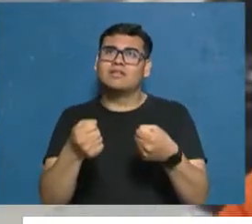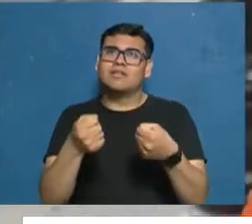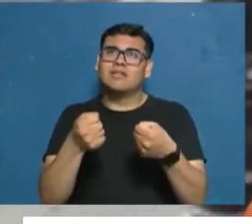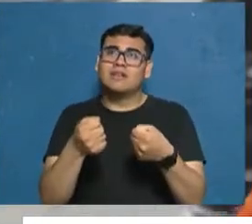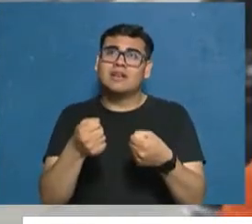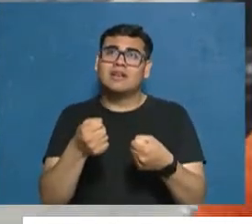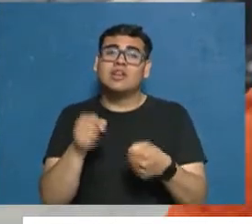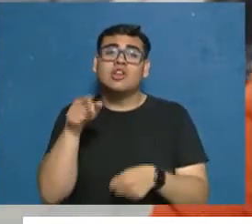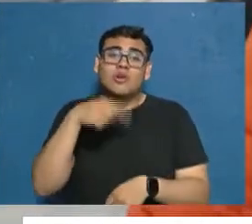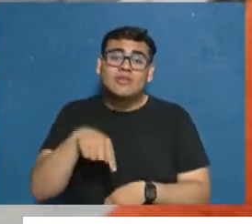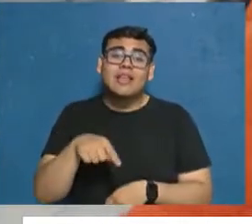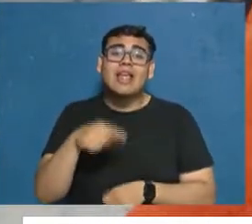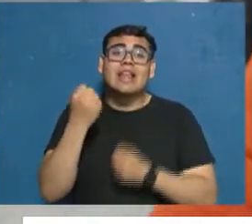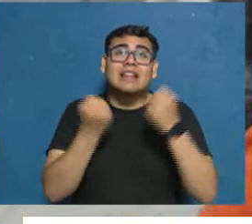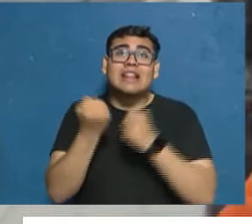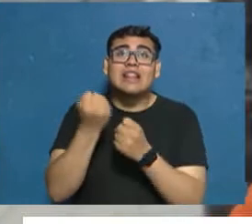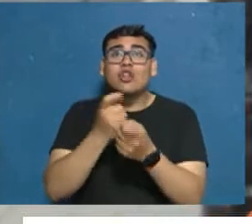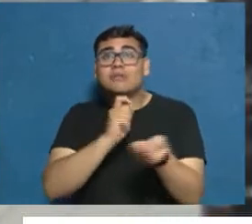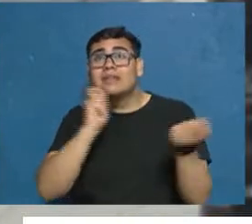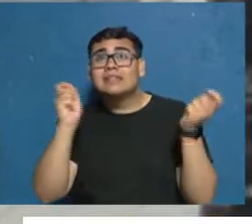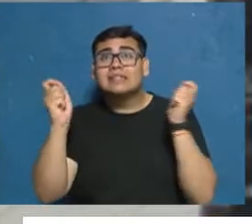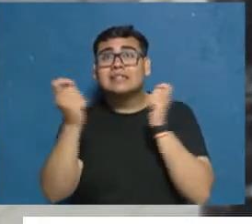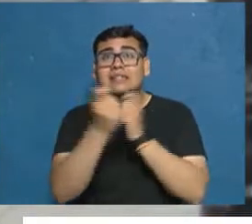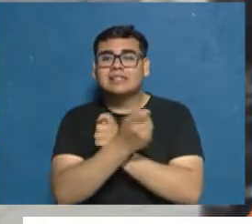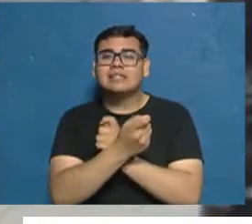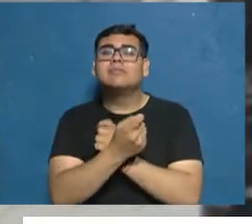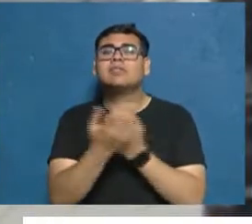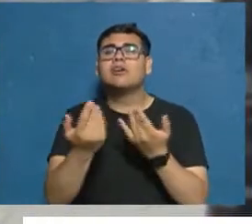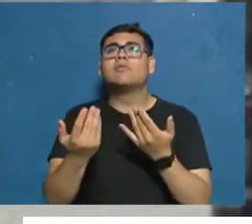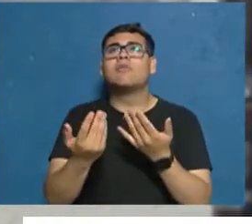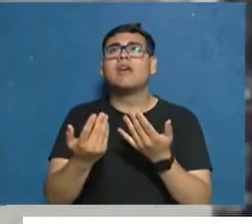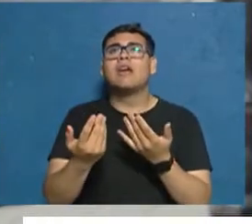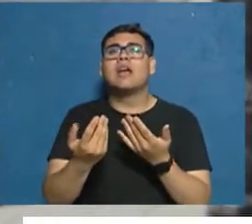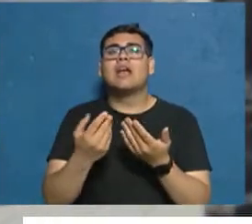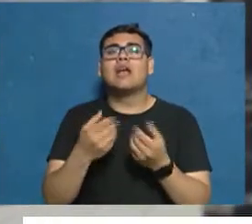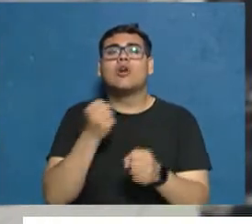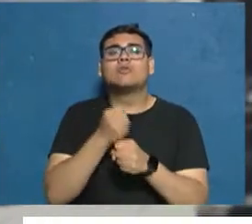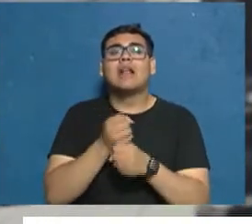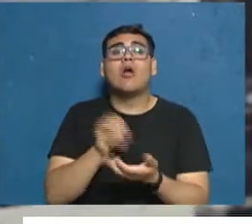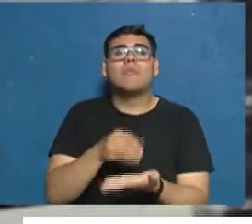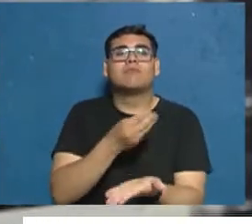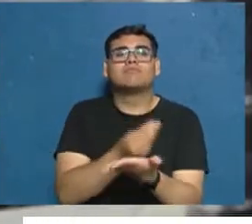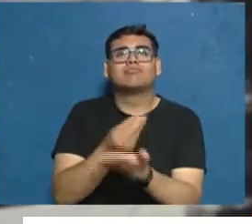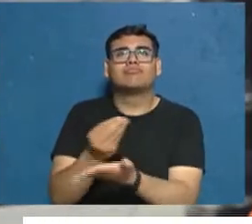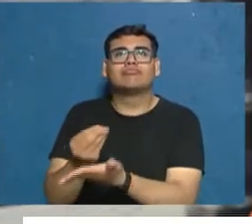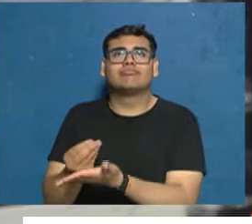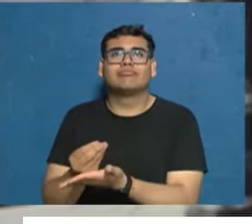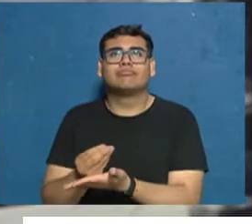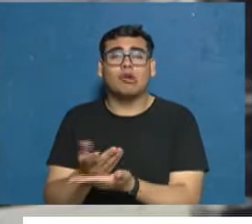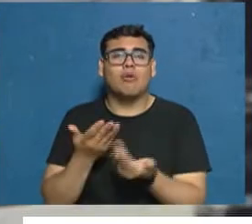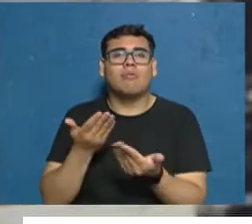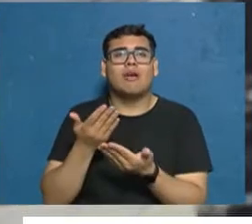lo que sería la parte económica, se generara mayor cantidad de trabajo, se lograría